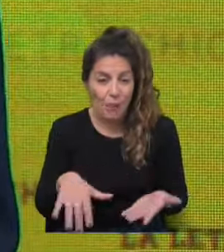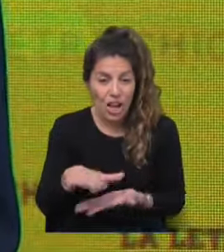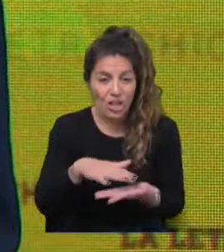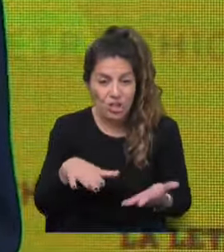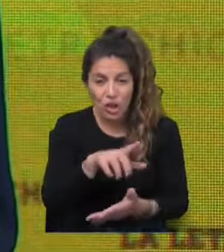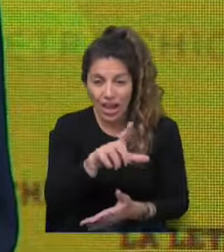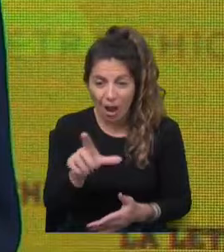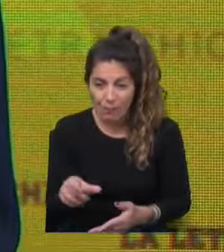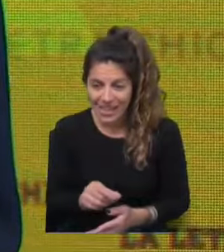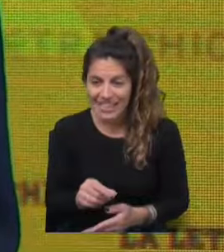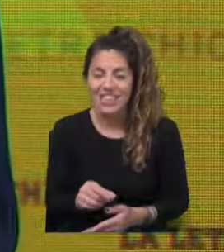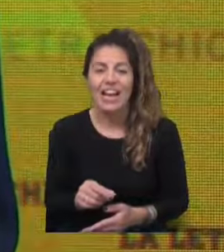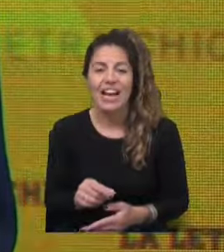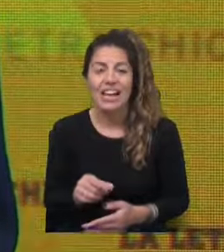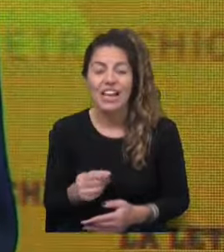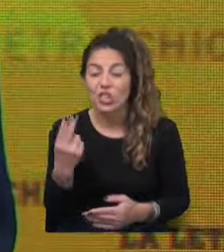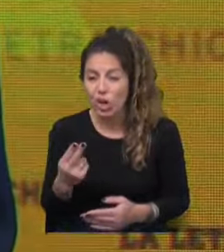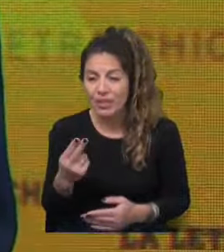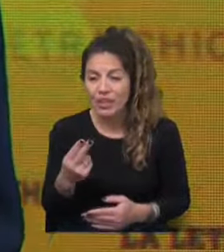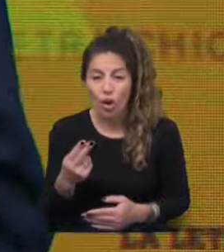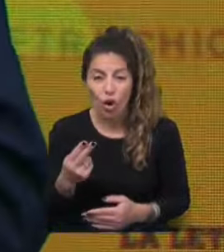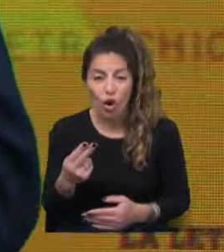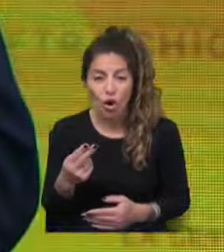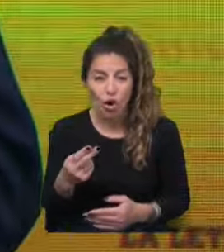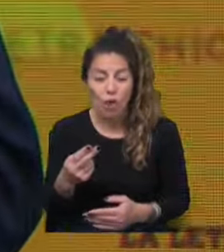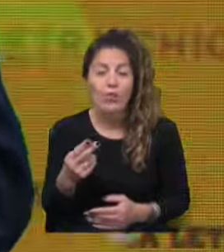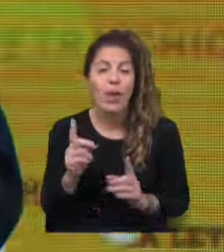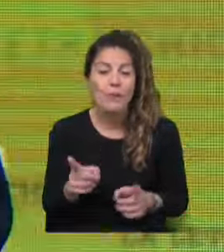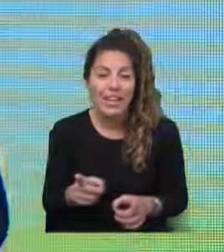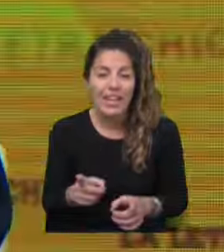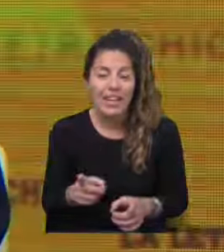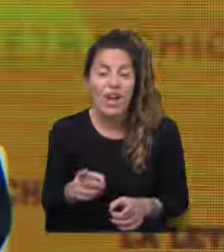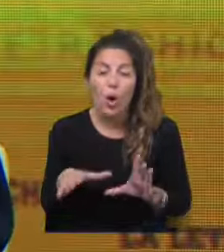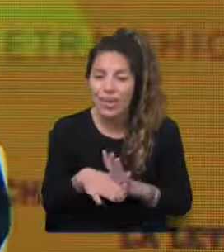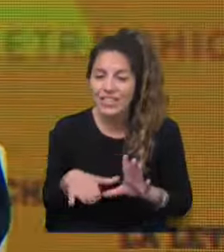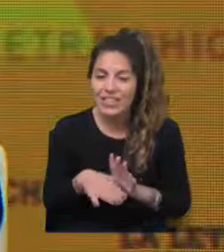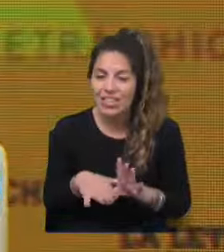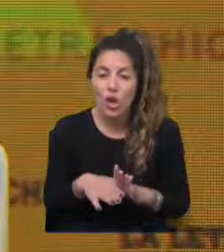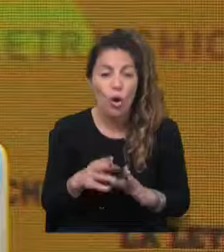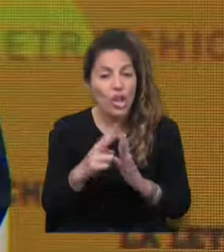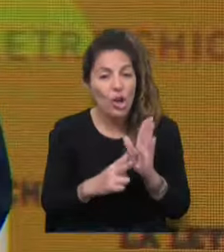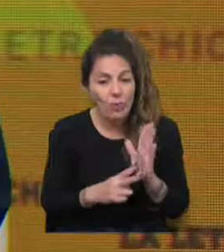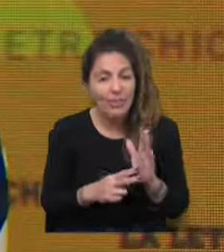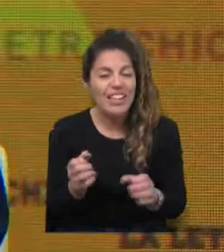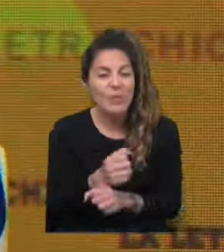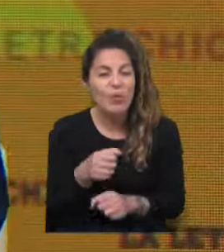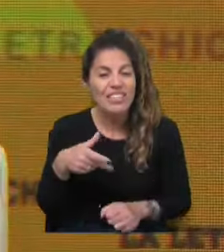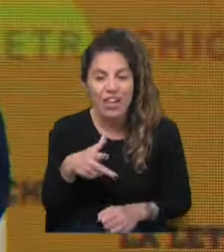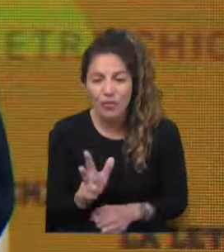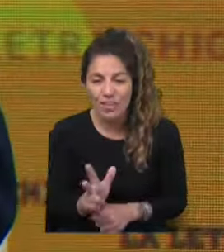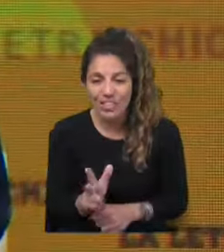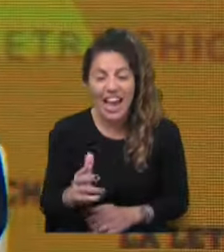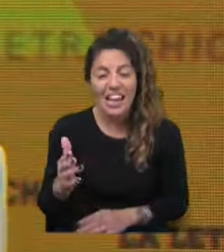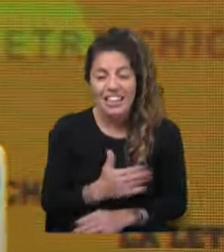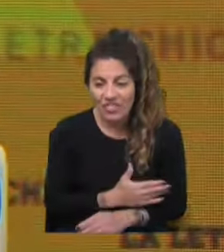franca, que eso le habilitó a pasar como Canal Verde, coincidió con justamente alguna. Normativa que se había aprobado en esa fecha que